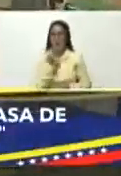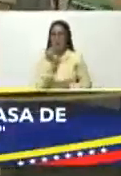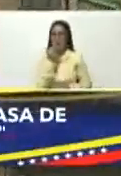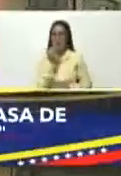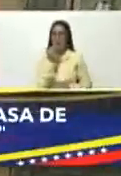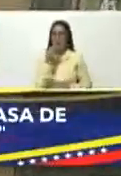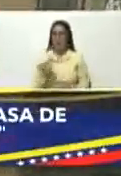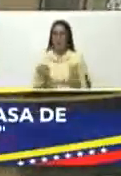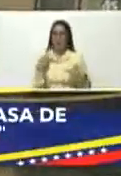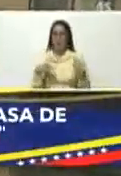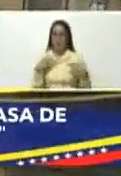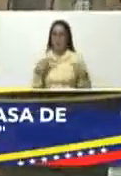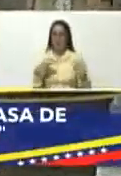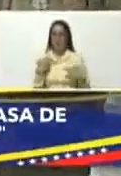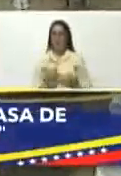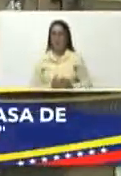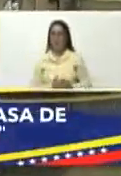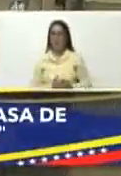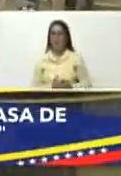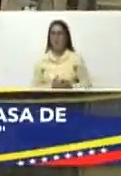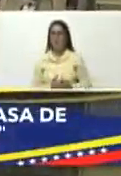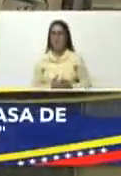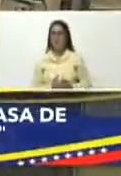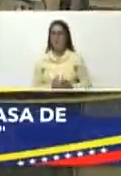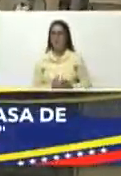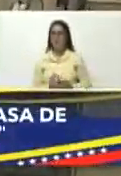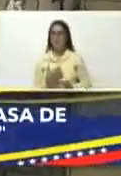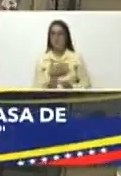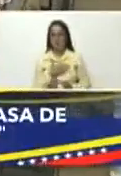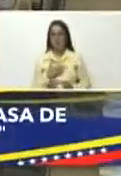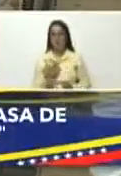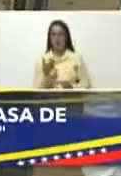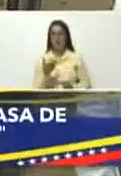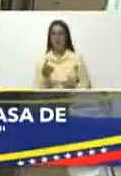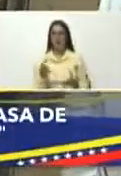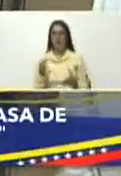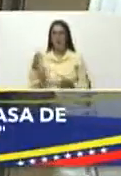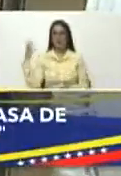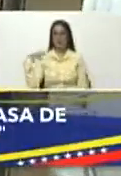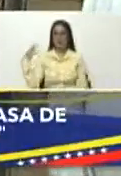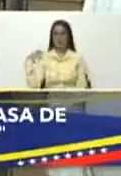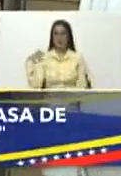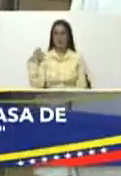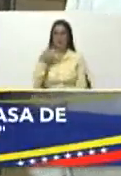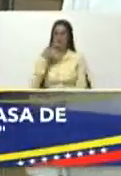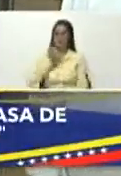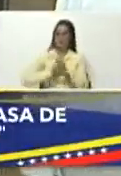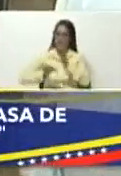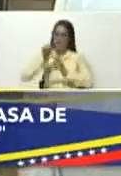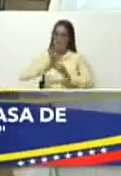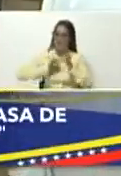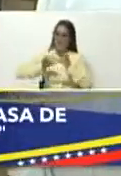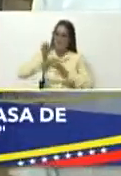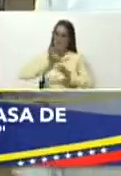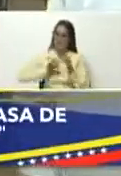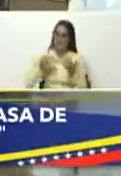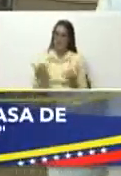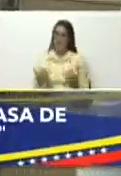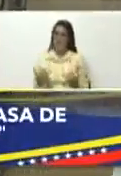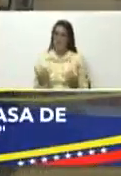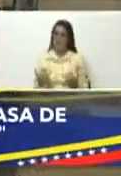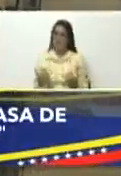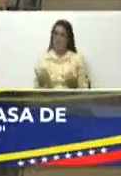este comedor. Pero yo quisiera que nuestro mayor general Tellería nos explique en este